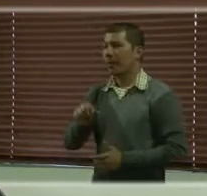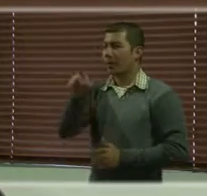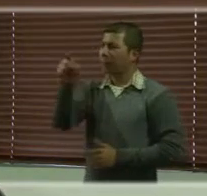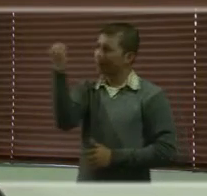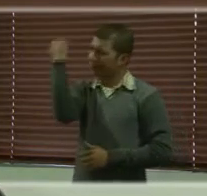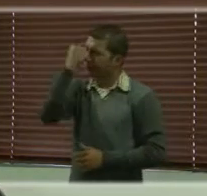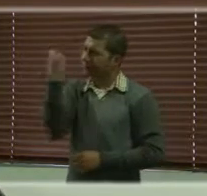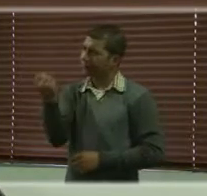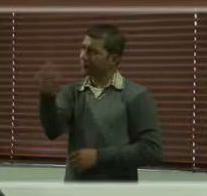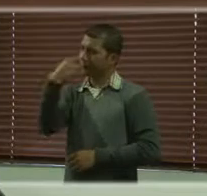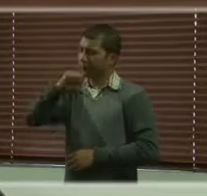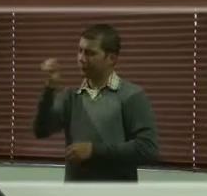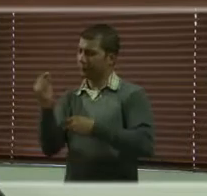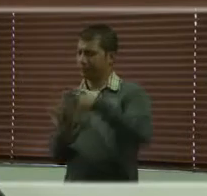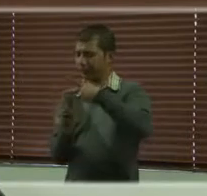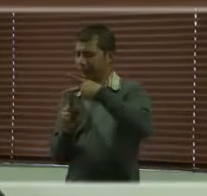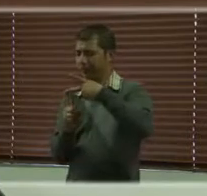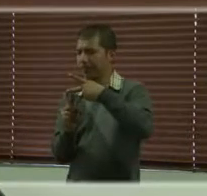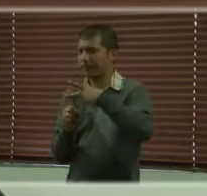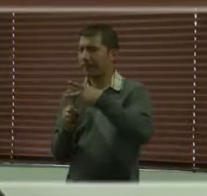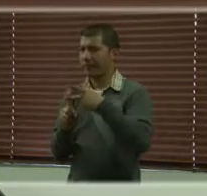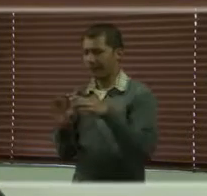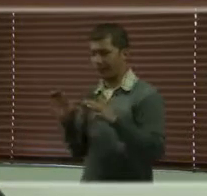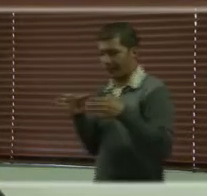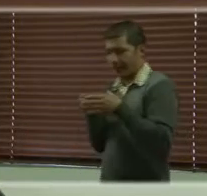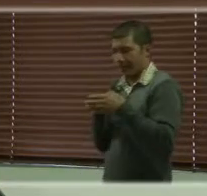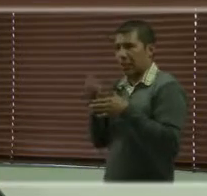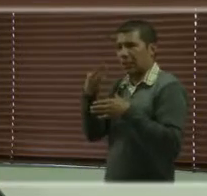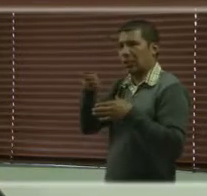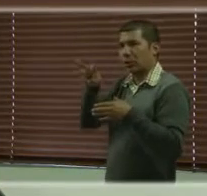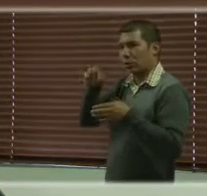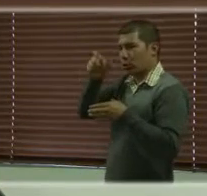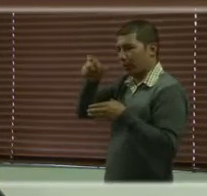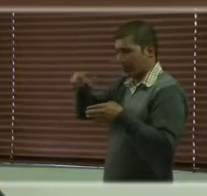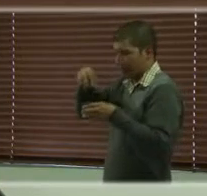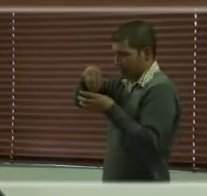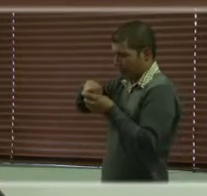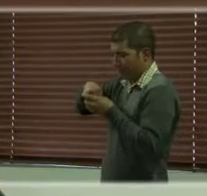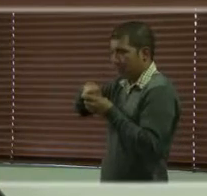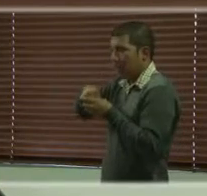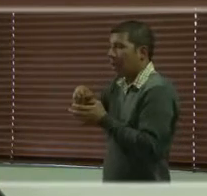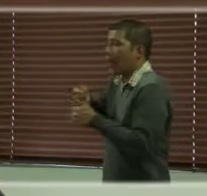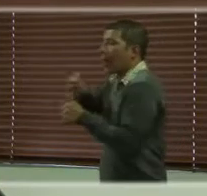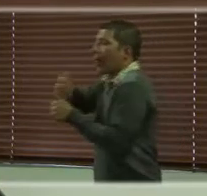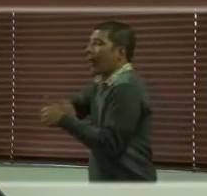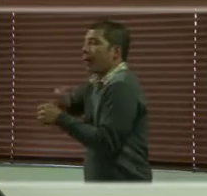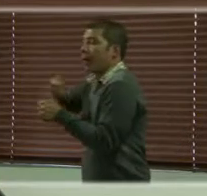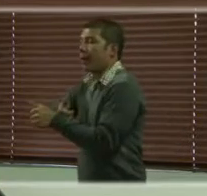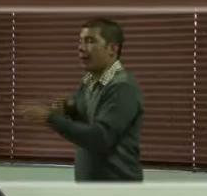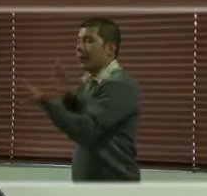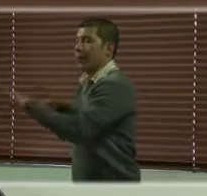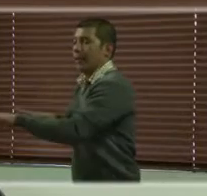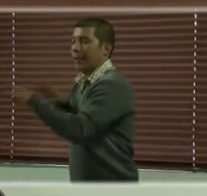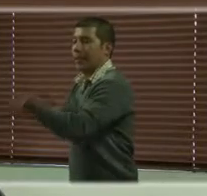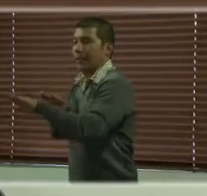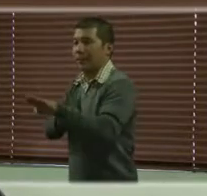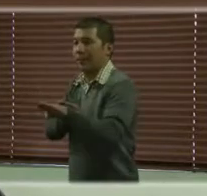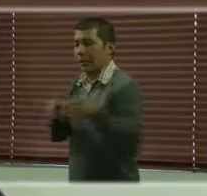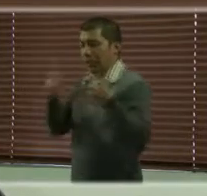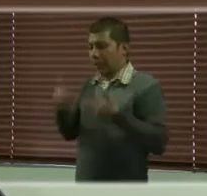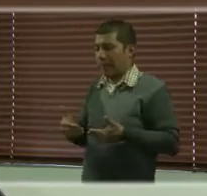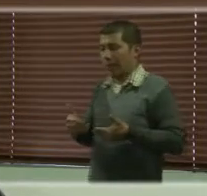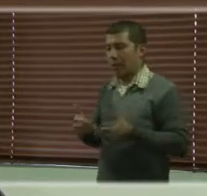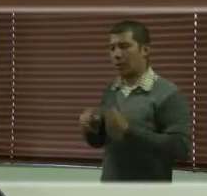conformamos el comité pues eh No hay una conformación definida por Norma